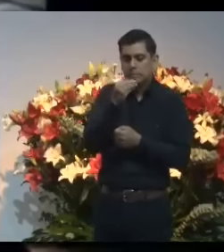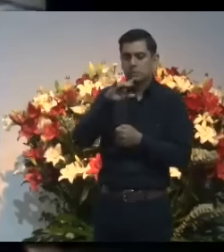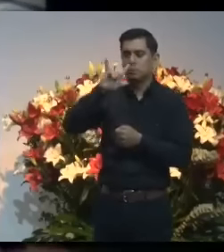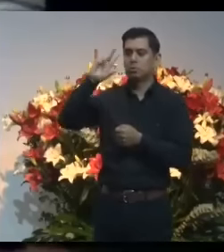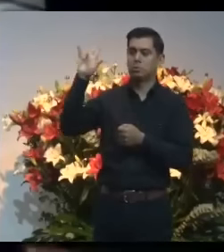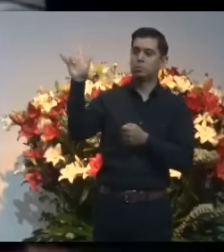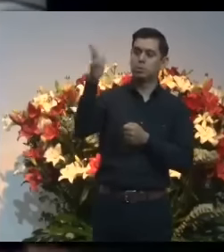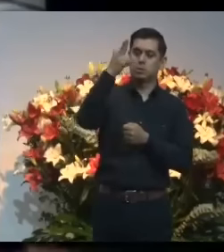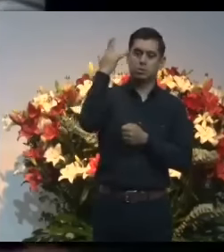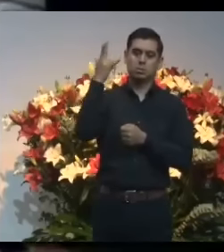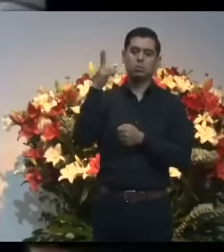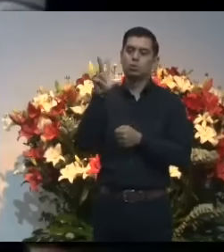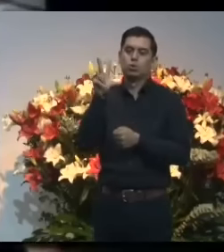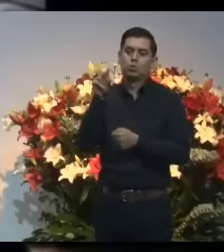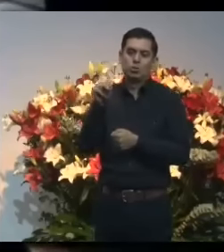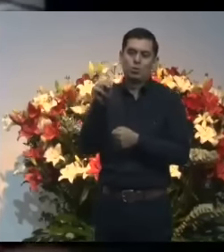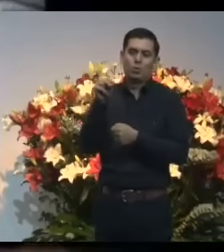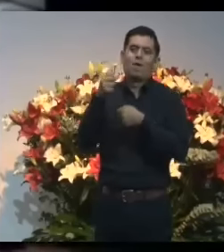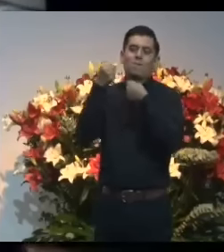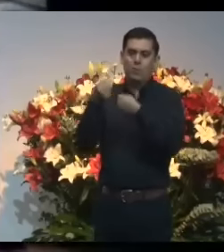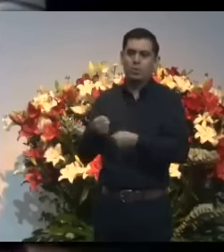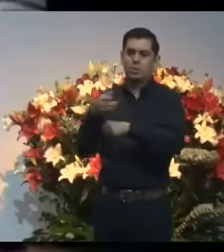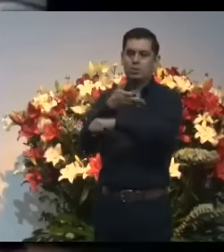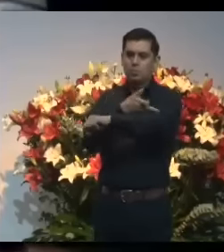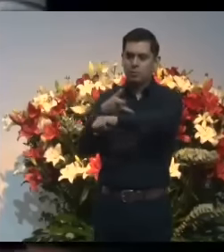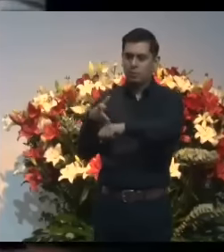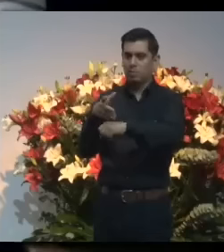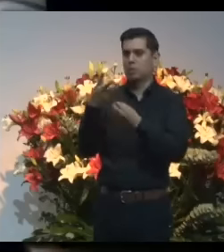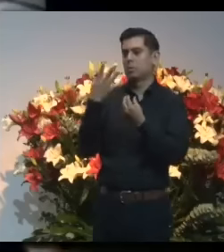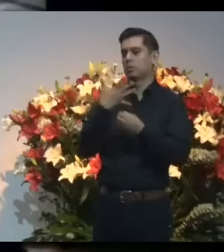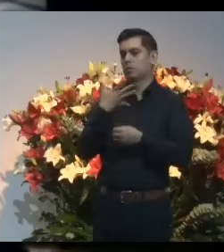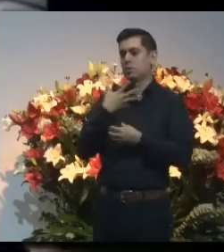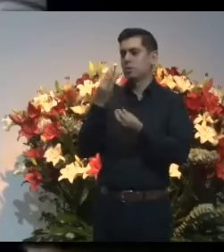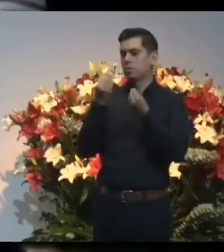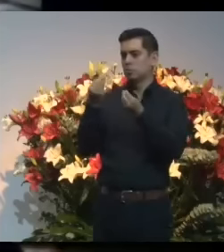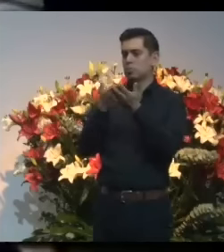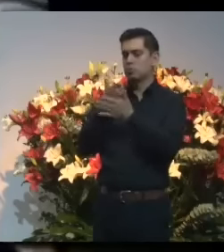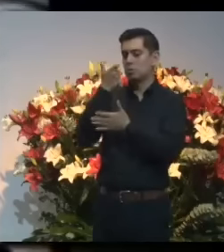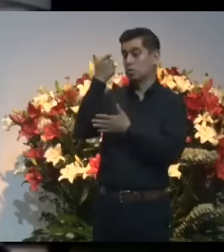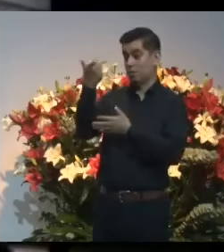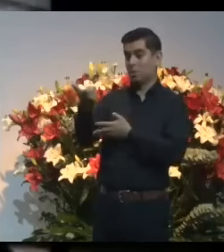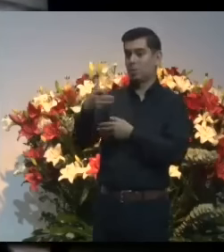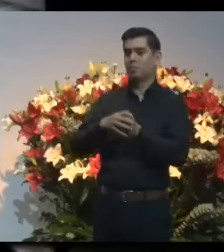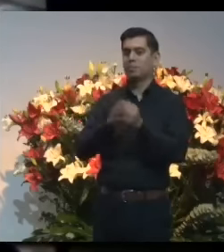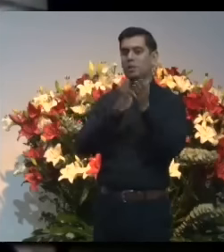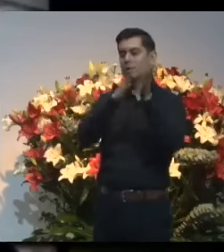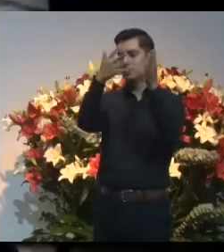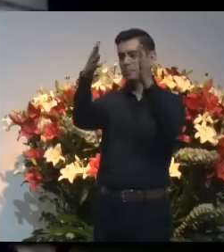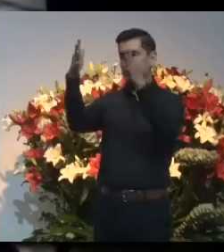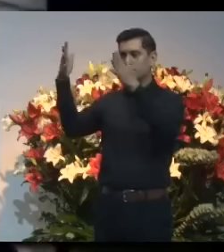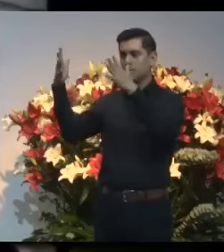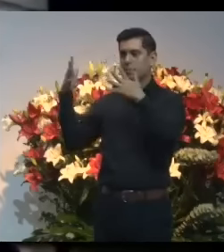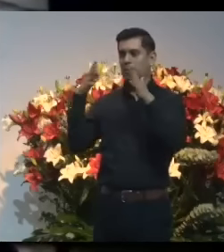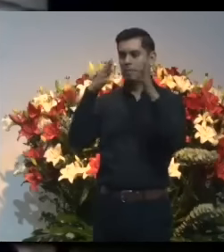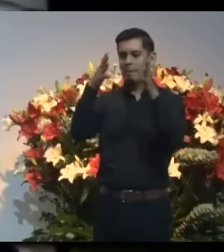la Ibero no implica que tu familia sea millonaria. Muchos papás hacen un gran